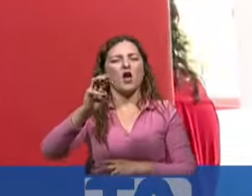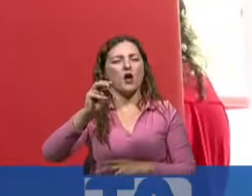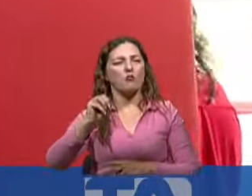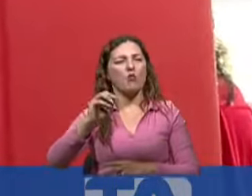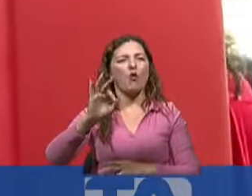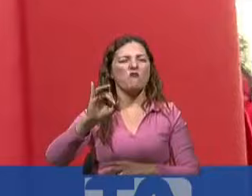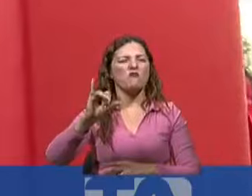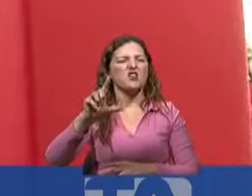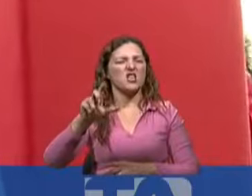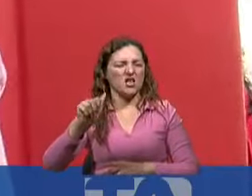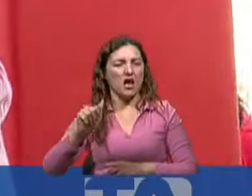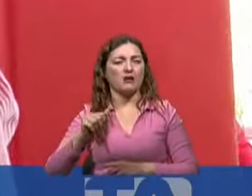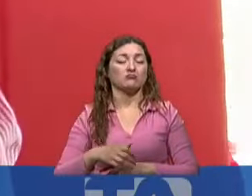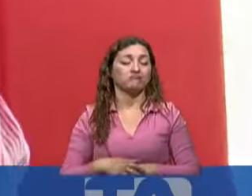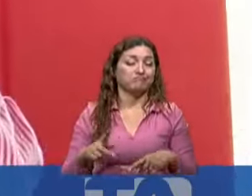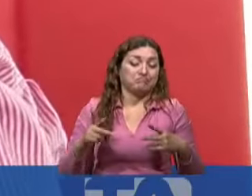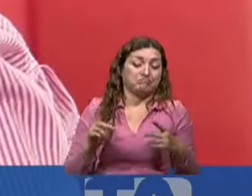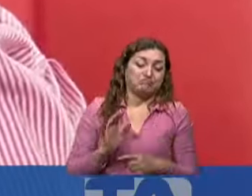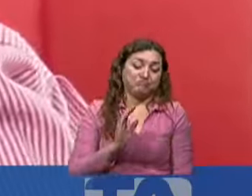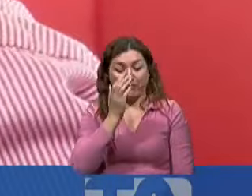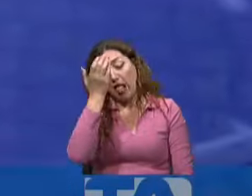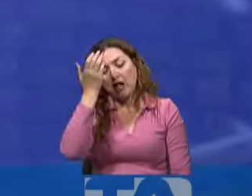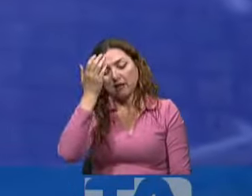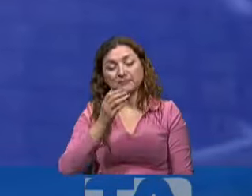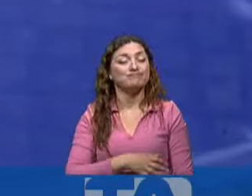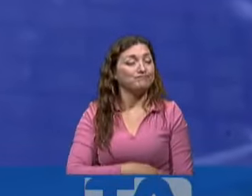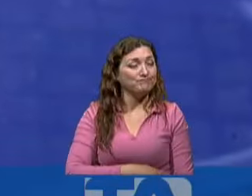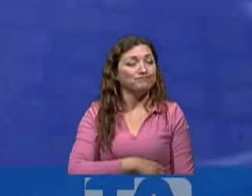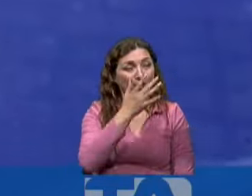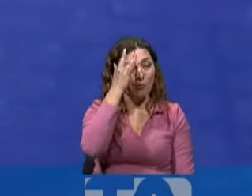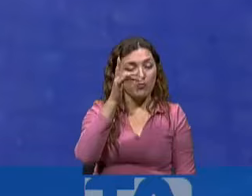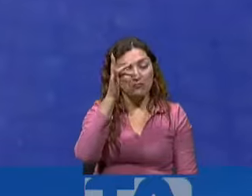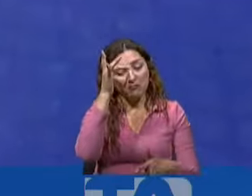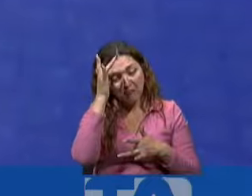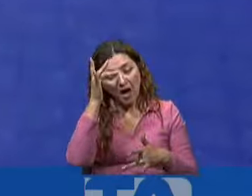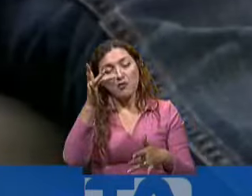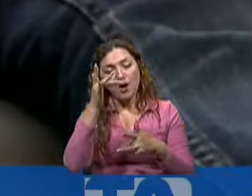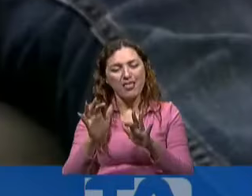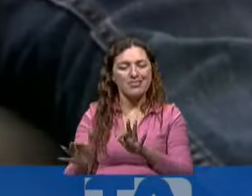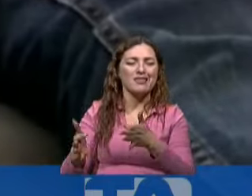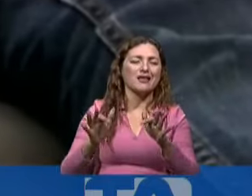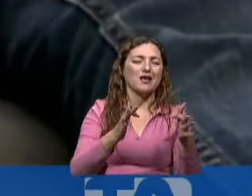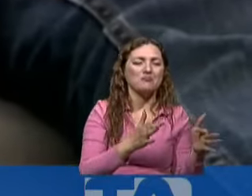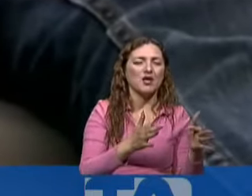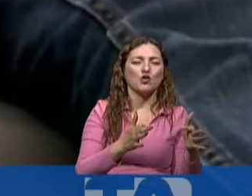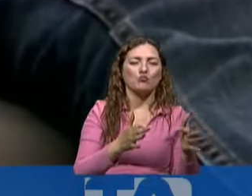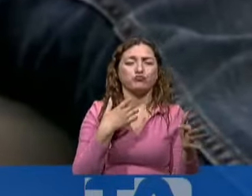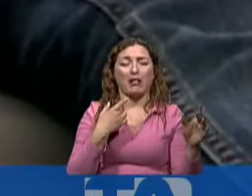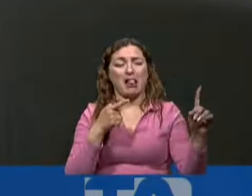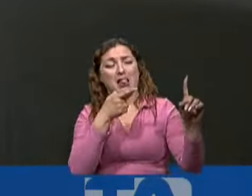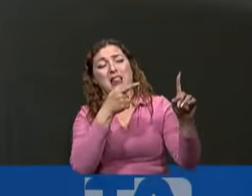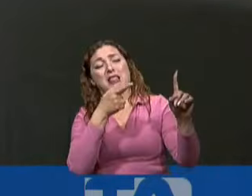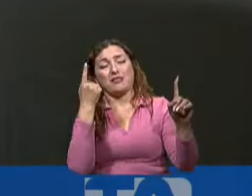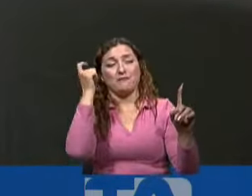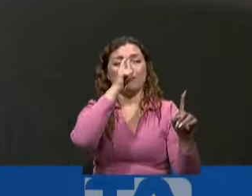accidente casero. Desde allí su vida cambió por completo, pues enfrentó una enfermedad cuyo tratamiento aún era un desafío en el